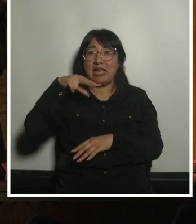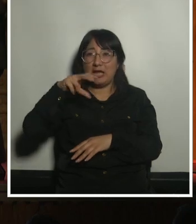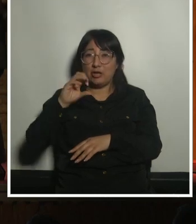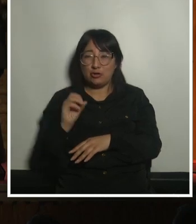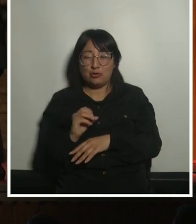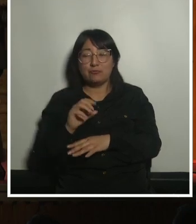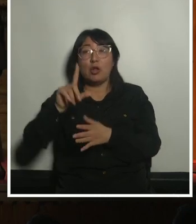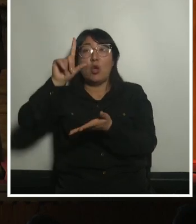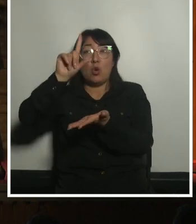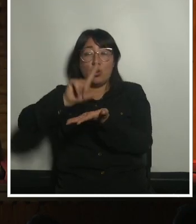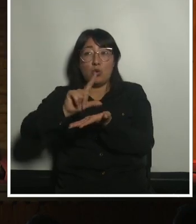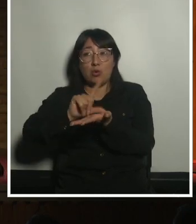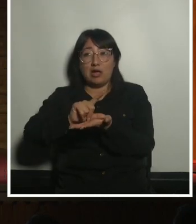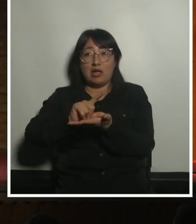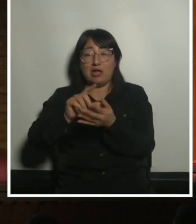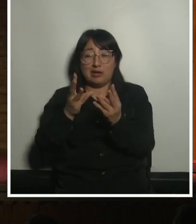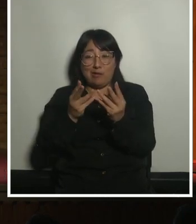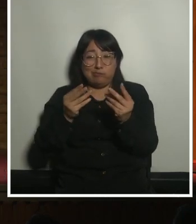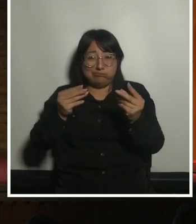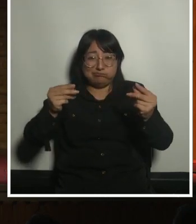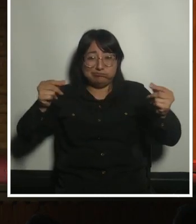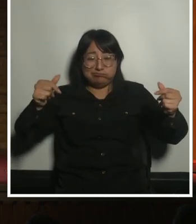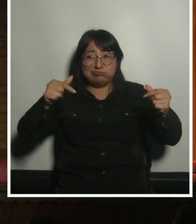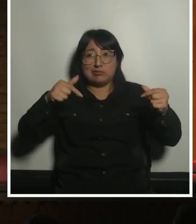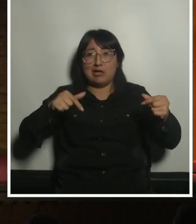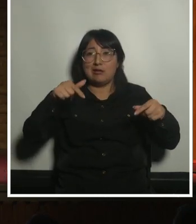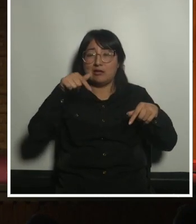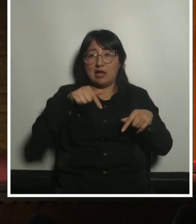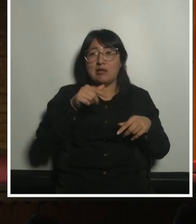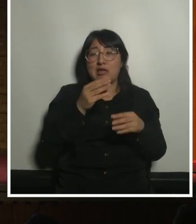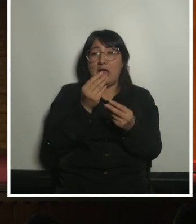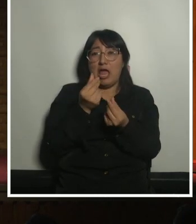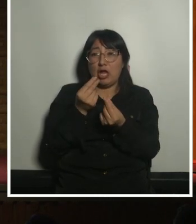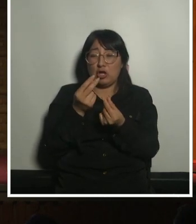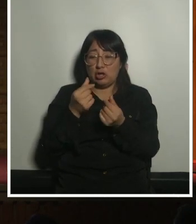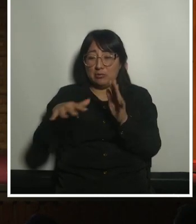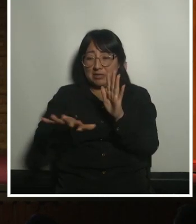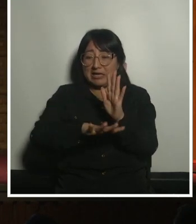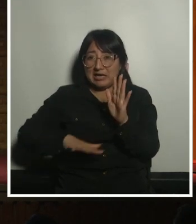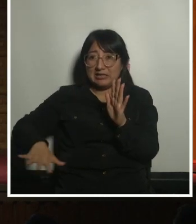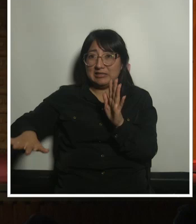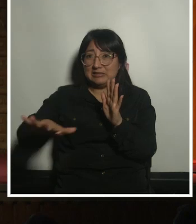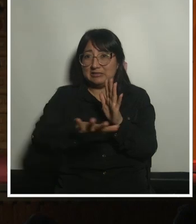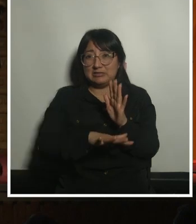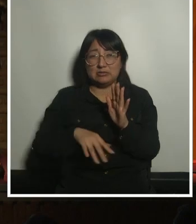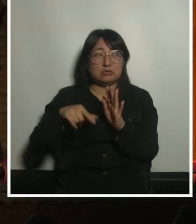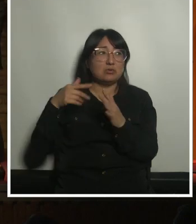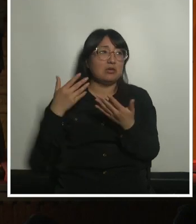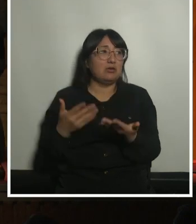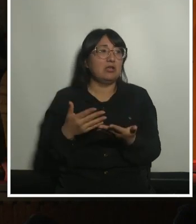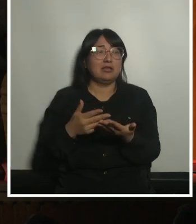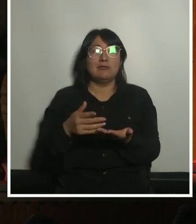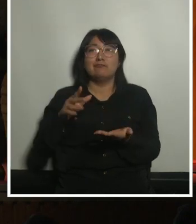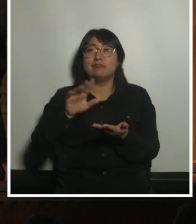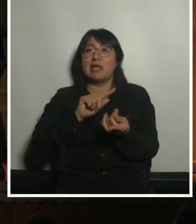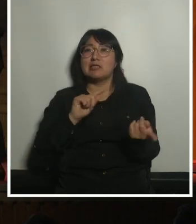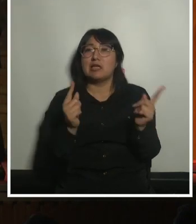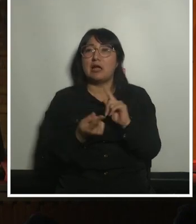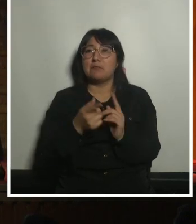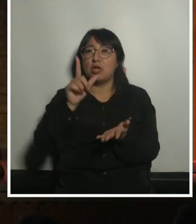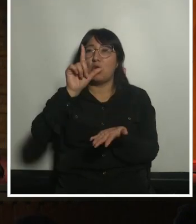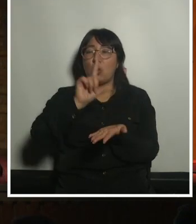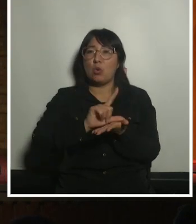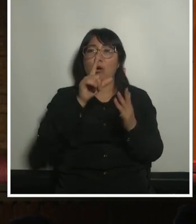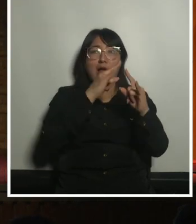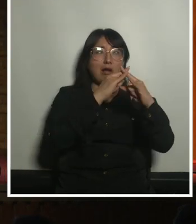lugares que tenían la peor valoración económica del suelo y que fueron entonces siendo lugar de reasentamiento